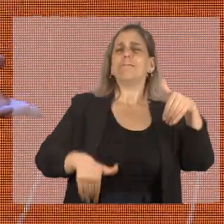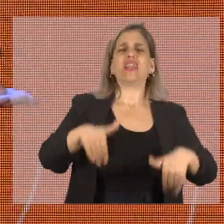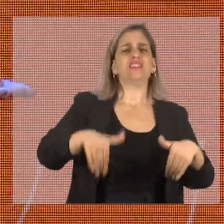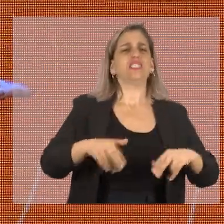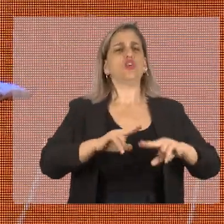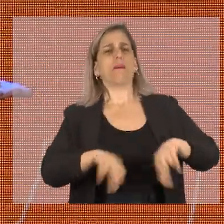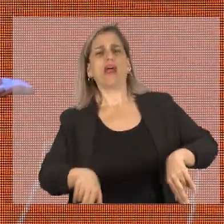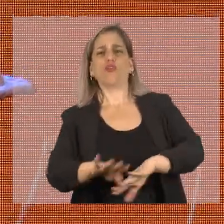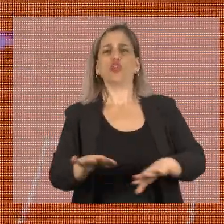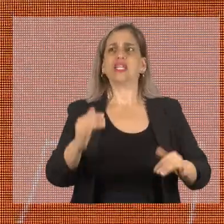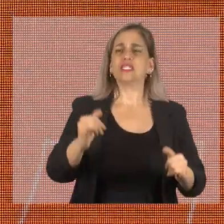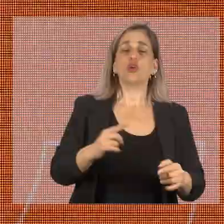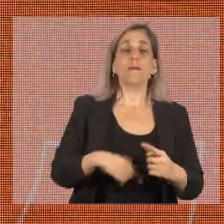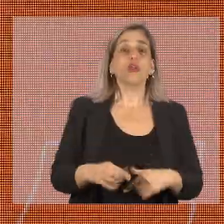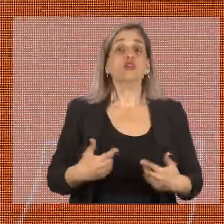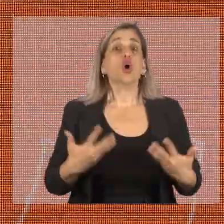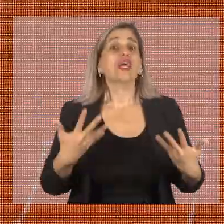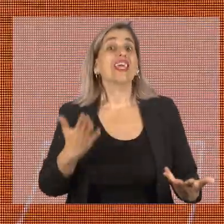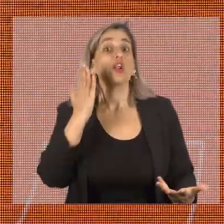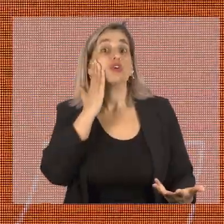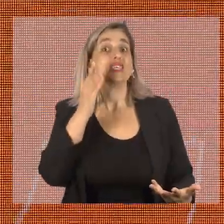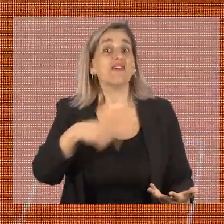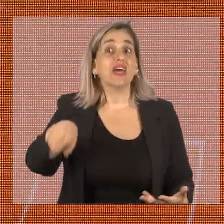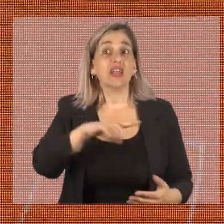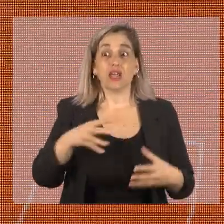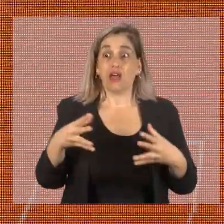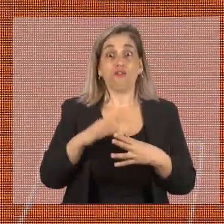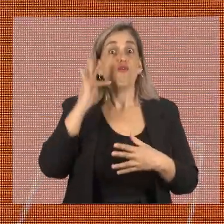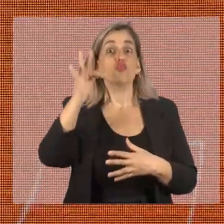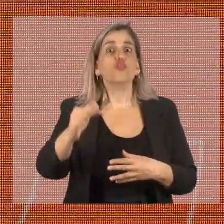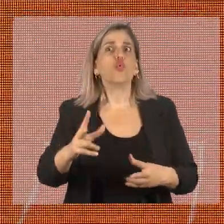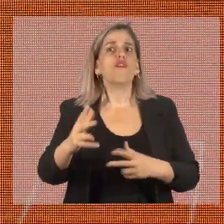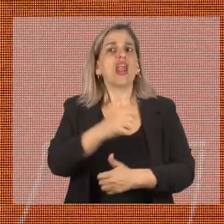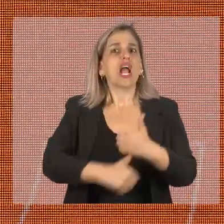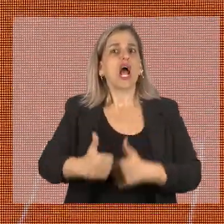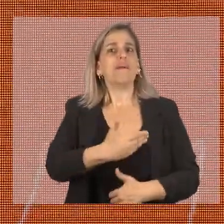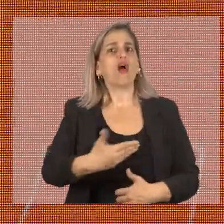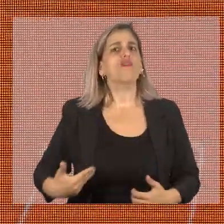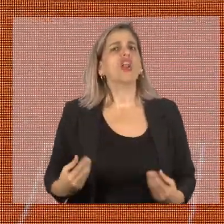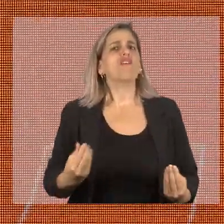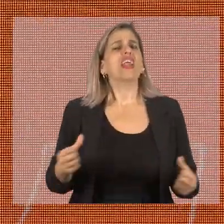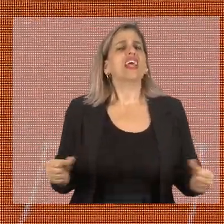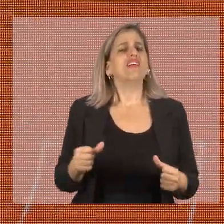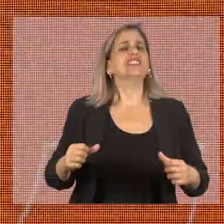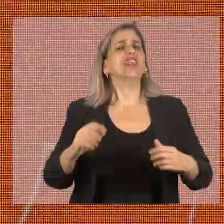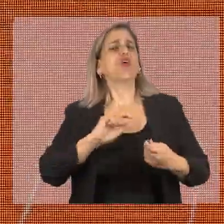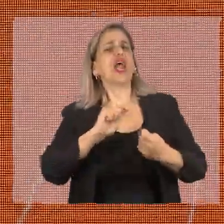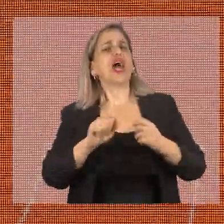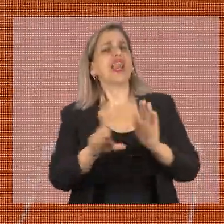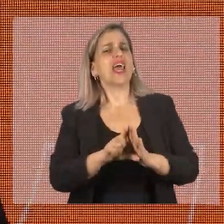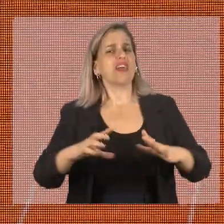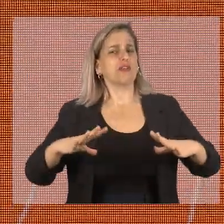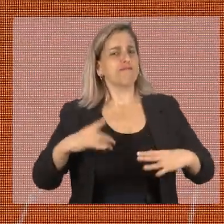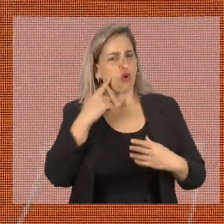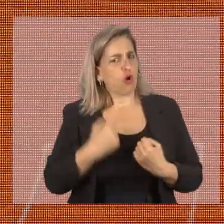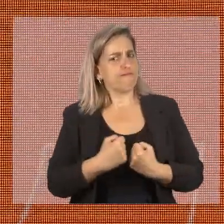manual. Yo quiero saber que le digan a las nuevas generaciones del país qué van a hacer con la reforma de la seguridad social que